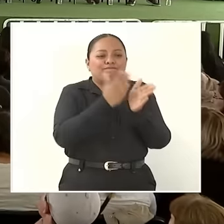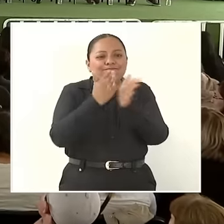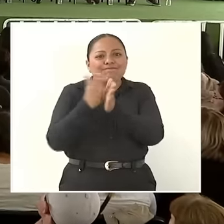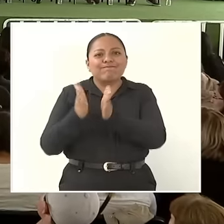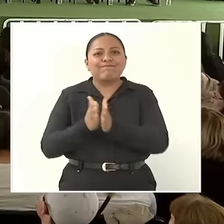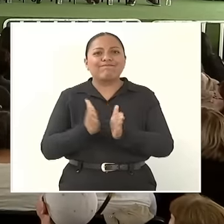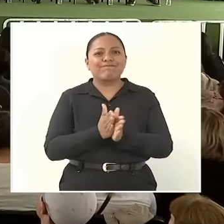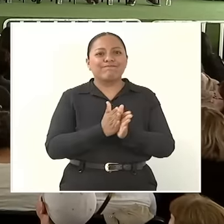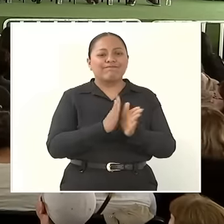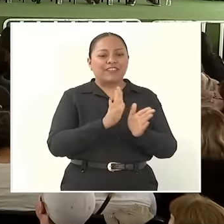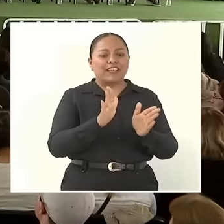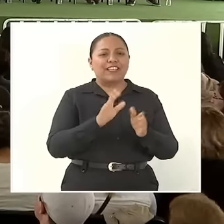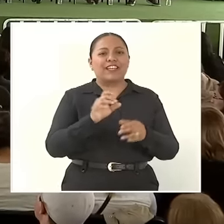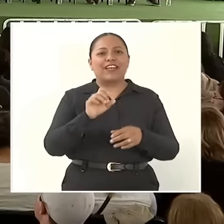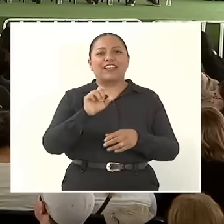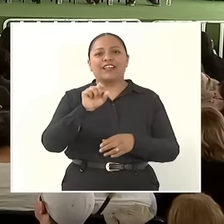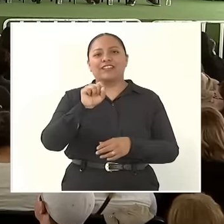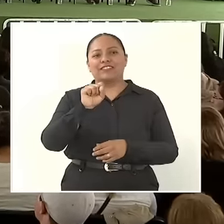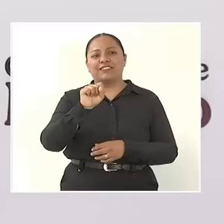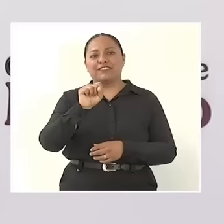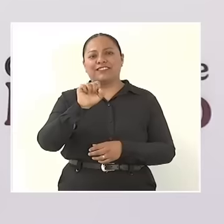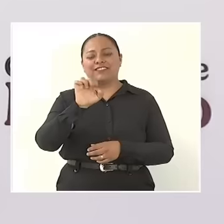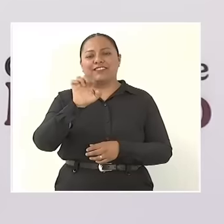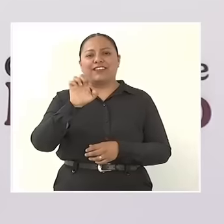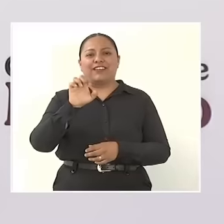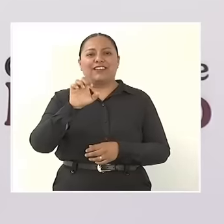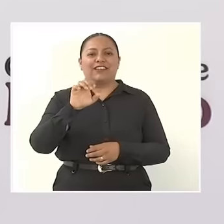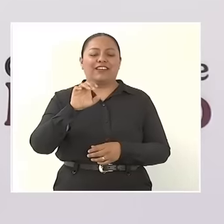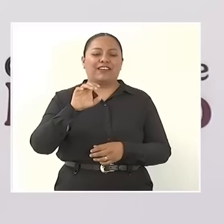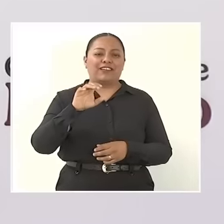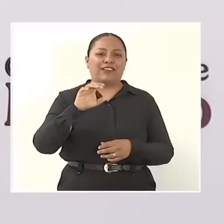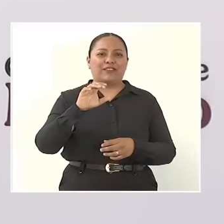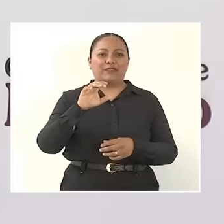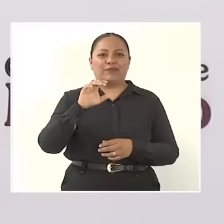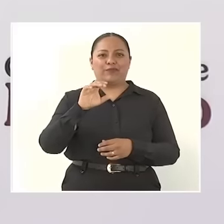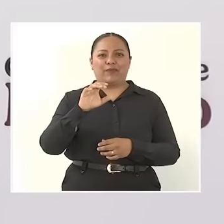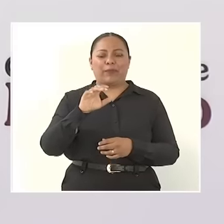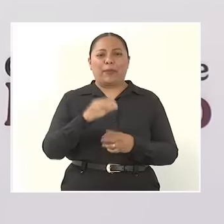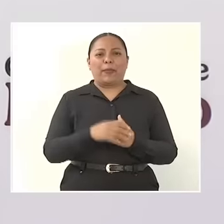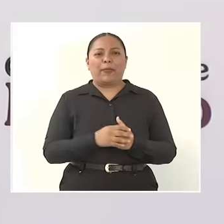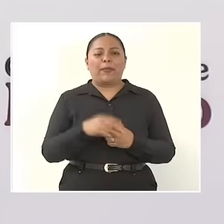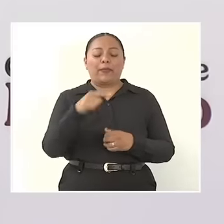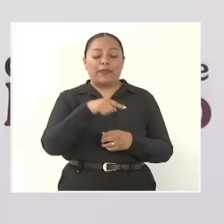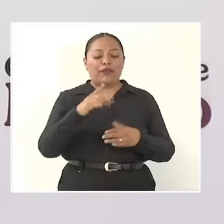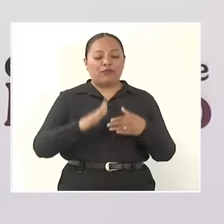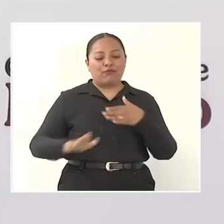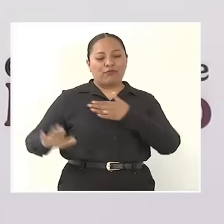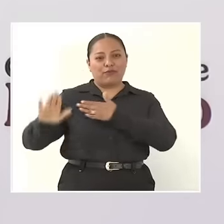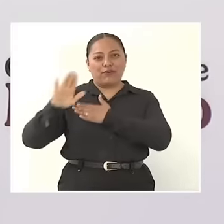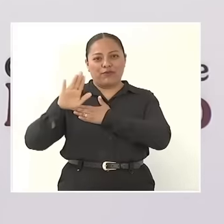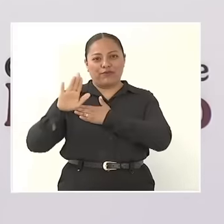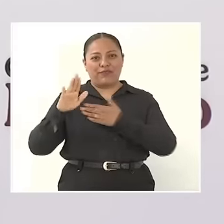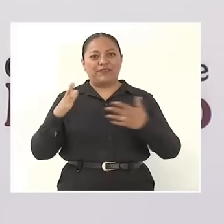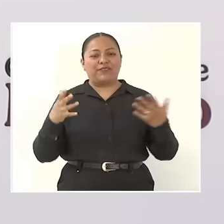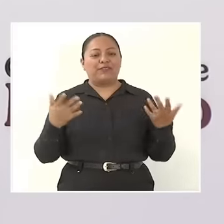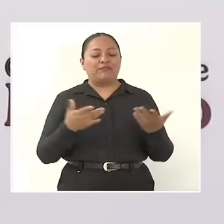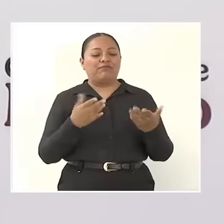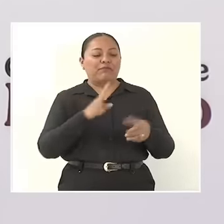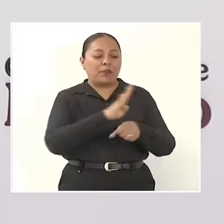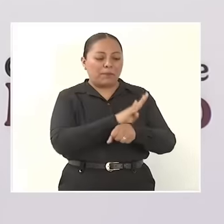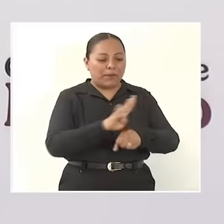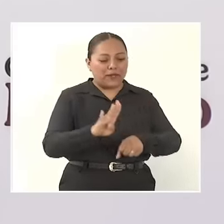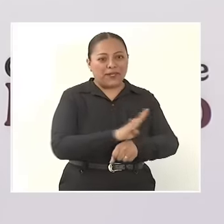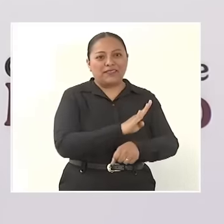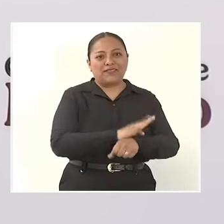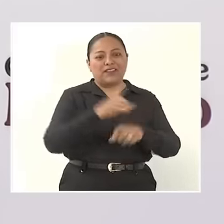de la Defensa Nacional reafirma una vez más su compromiso con el desarrollo del país y el bienestar de la población.